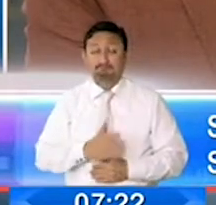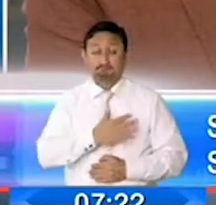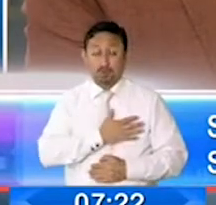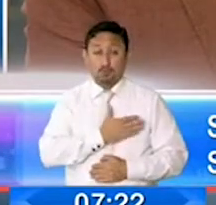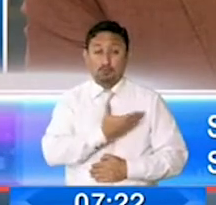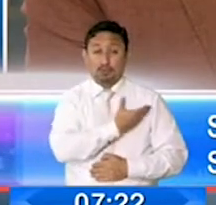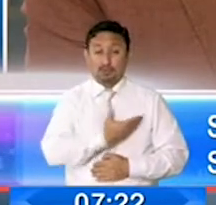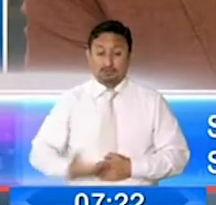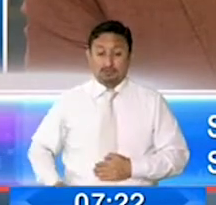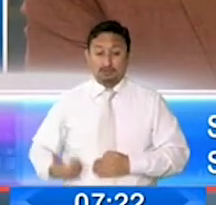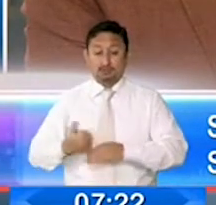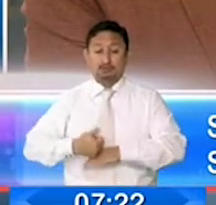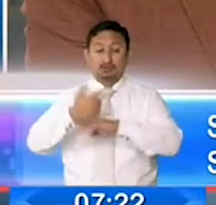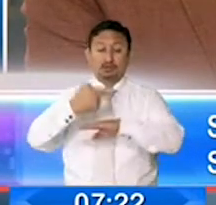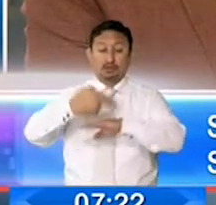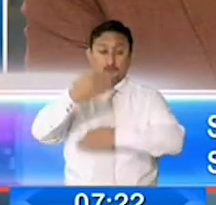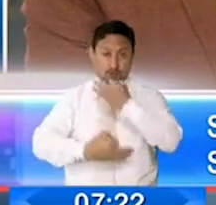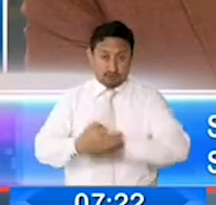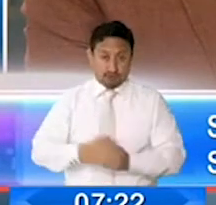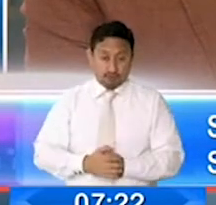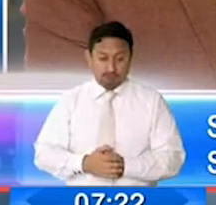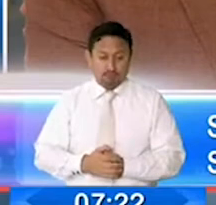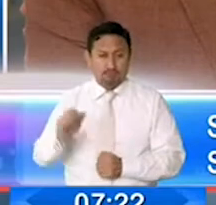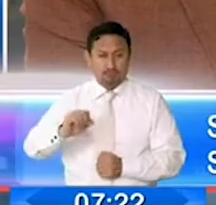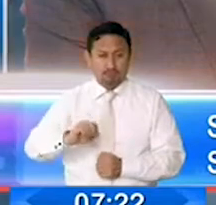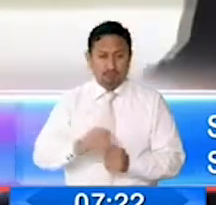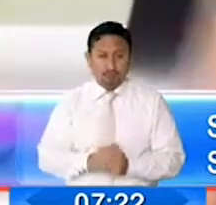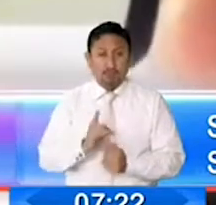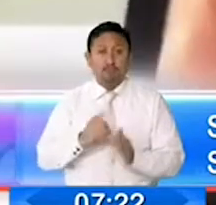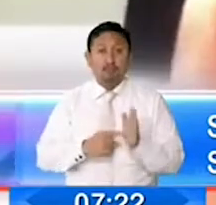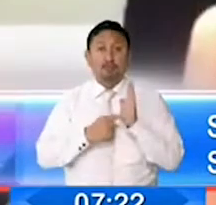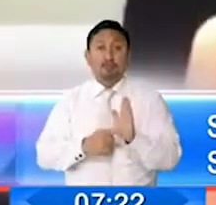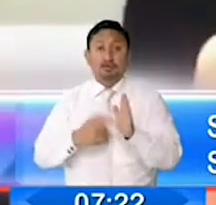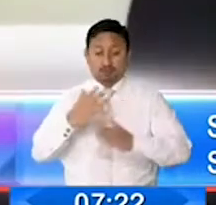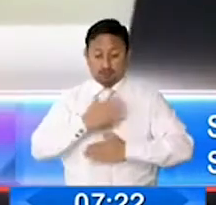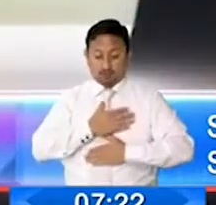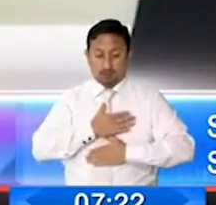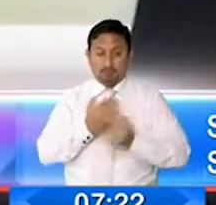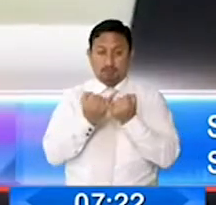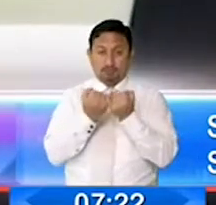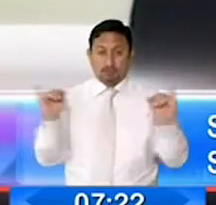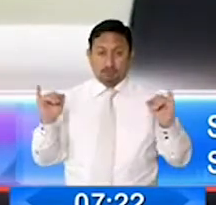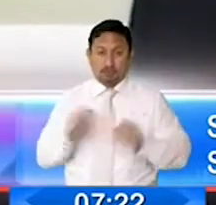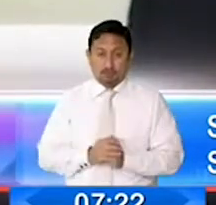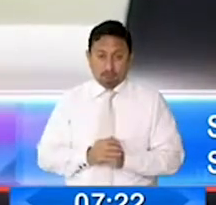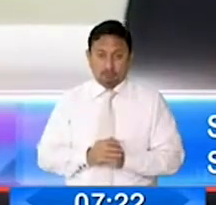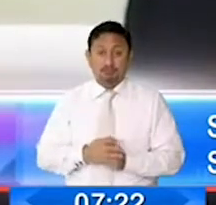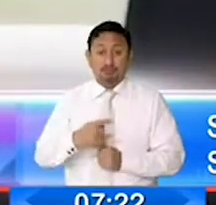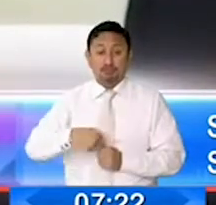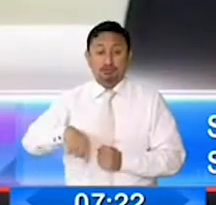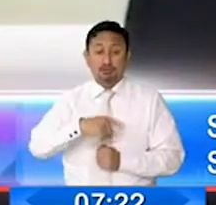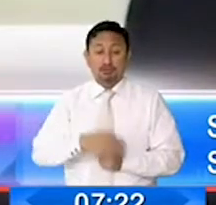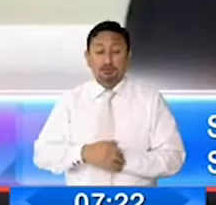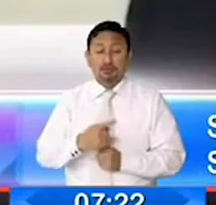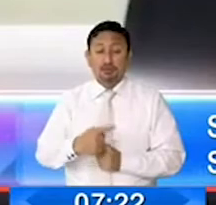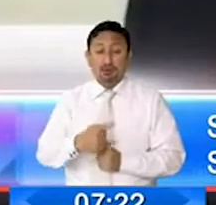y representante de la función judicial del Ecuador, precisamente como una muestra de independencia, no quiero hacer ningún